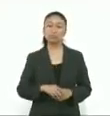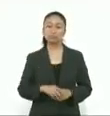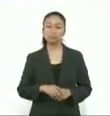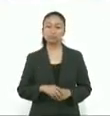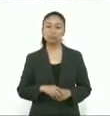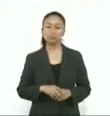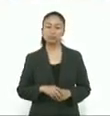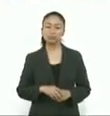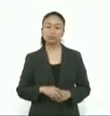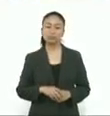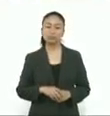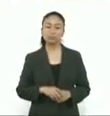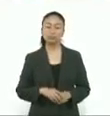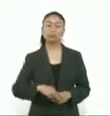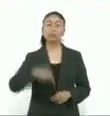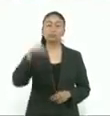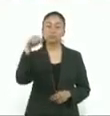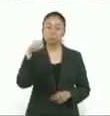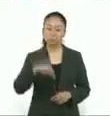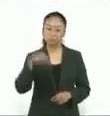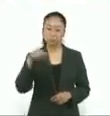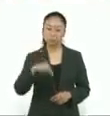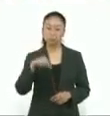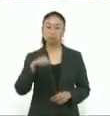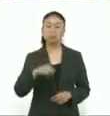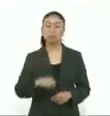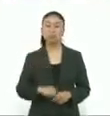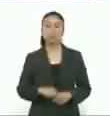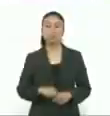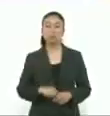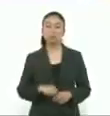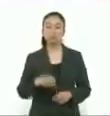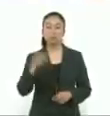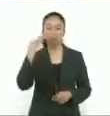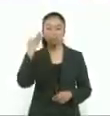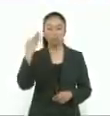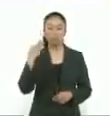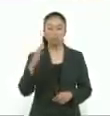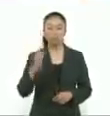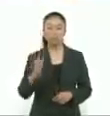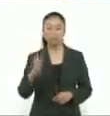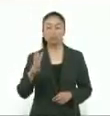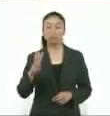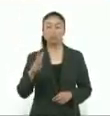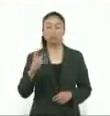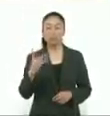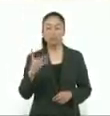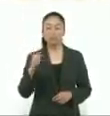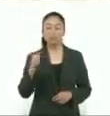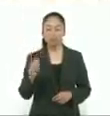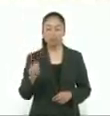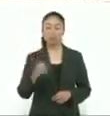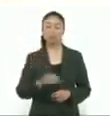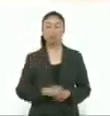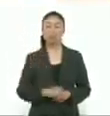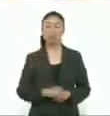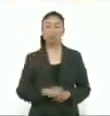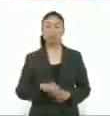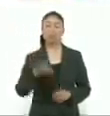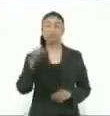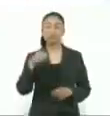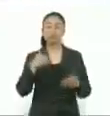es en este movimiento, en ningún otro como este, es en